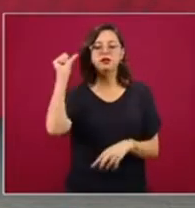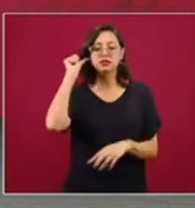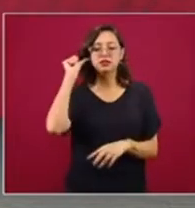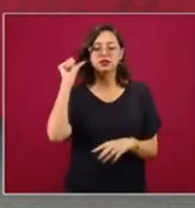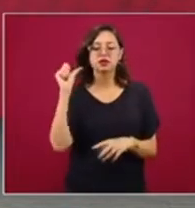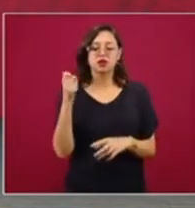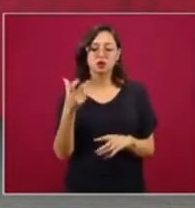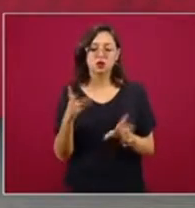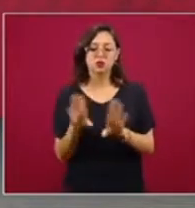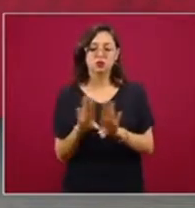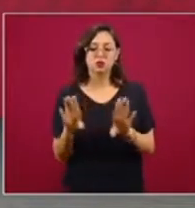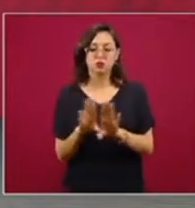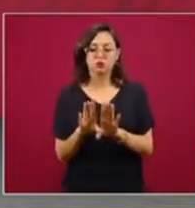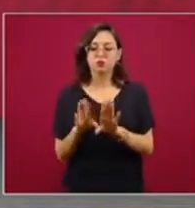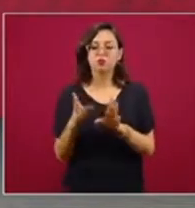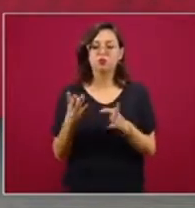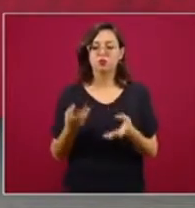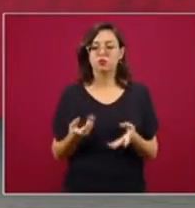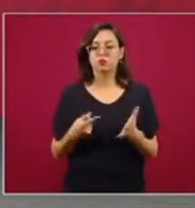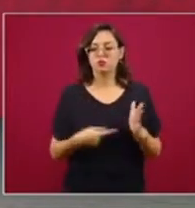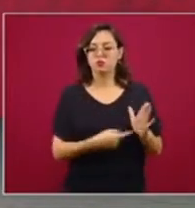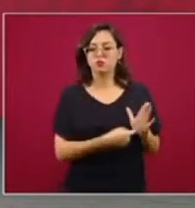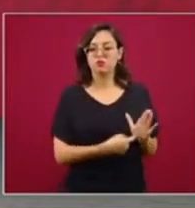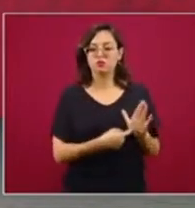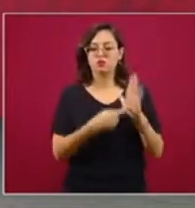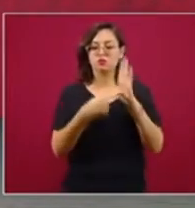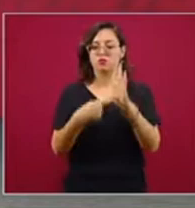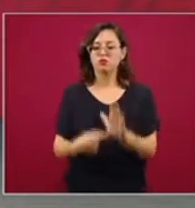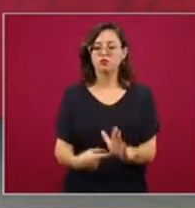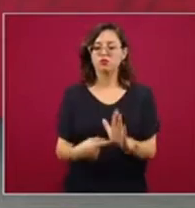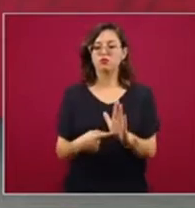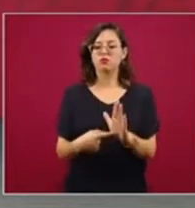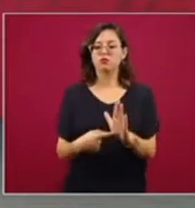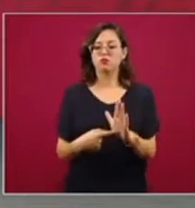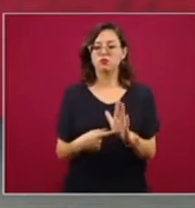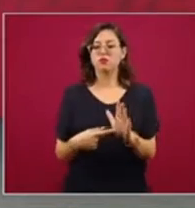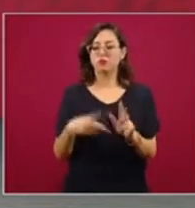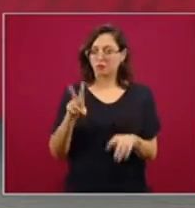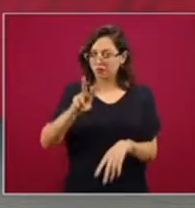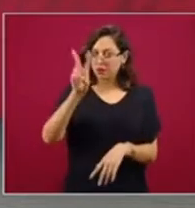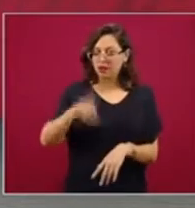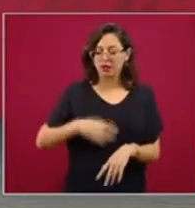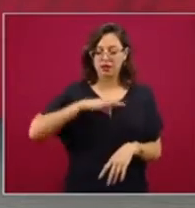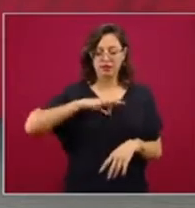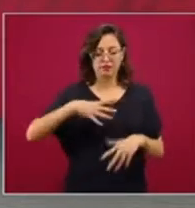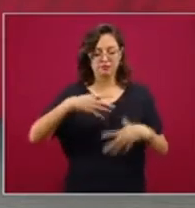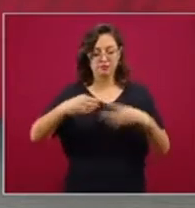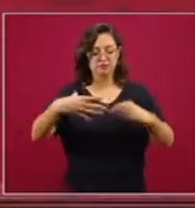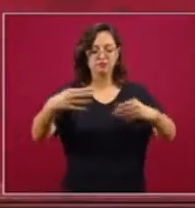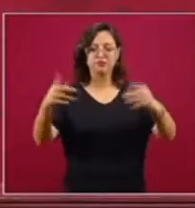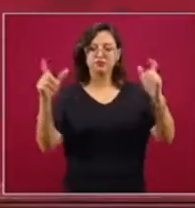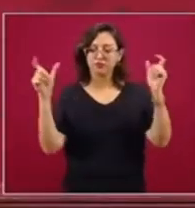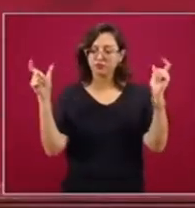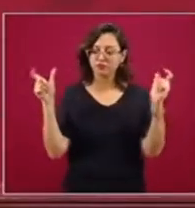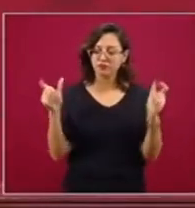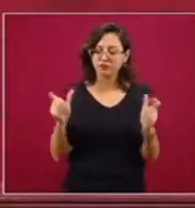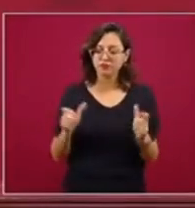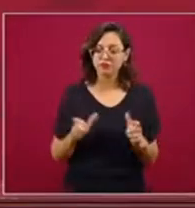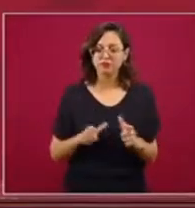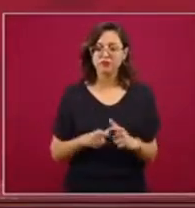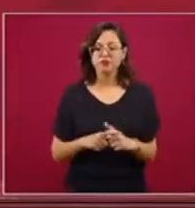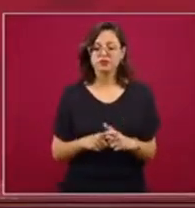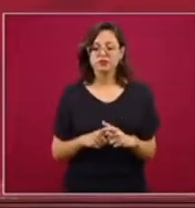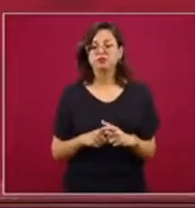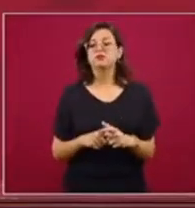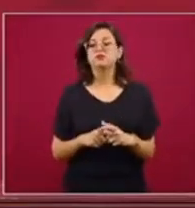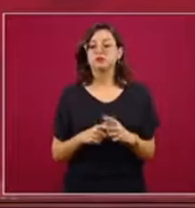indicador que es útil para mostrar cómo se está desacelerando el curso de la epidemia. Todavía